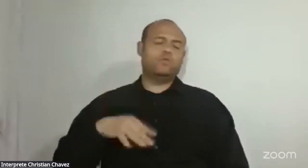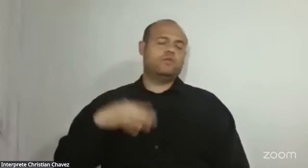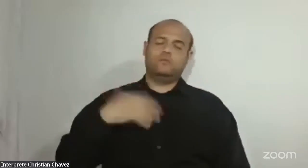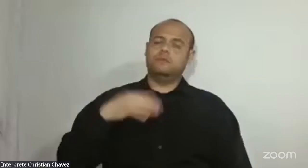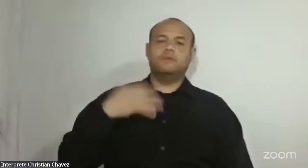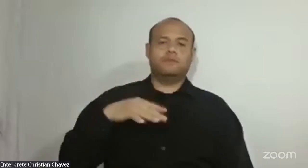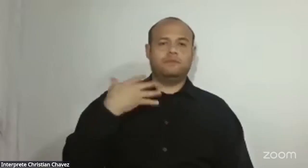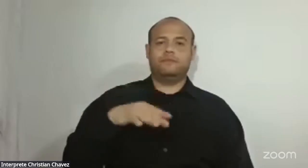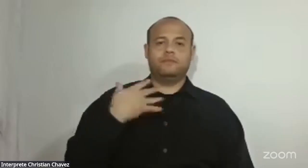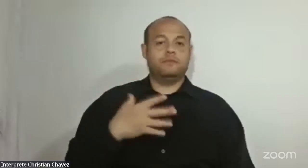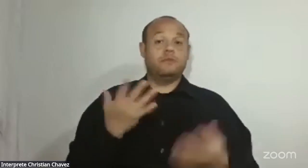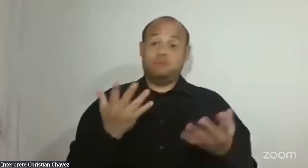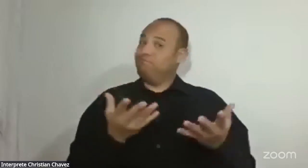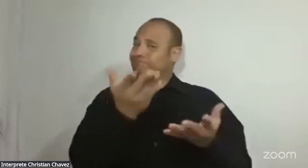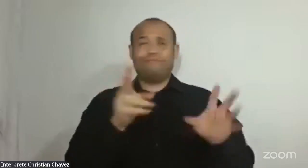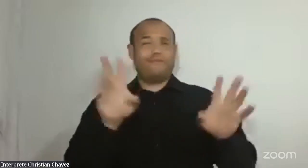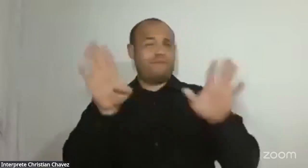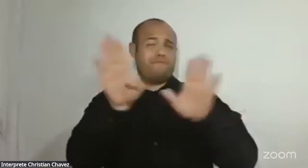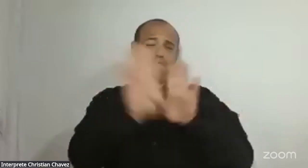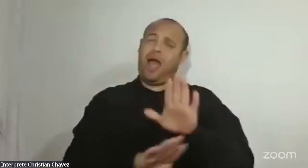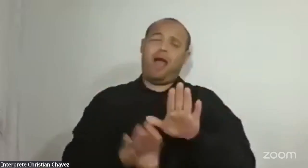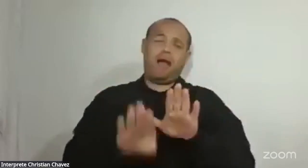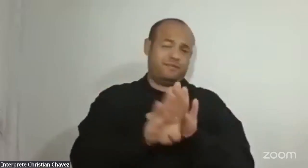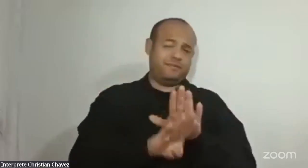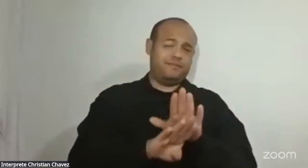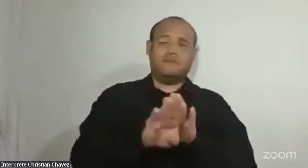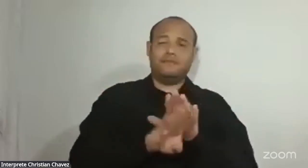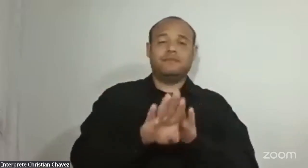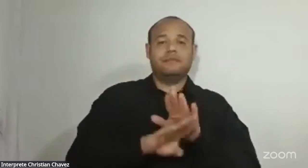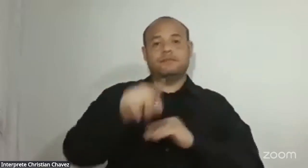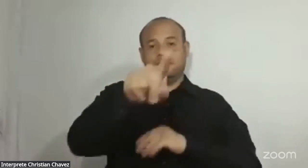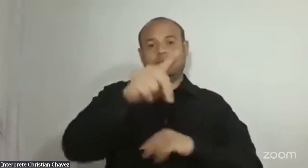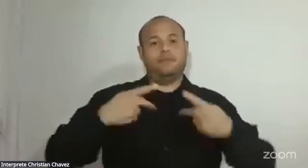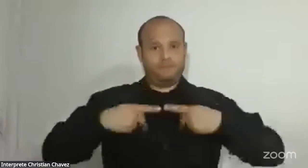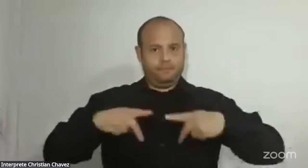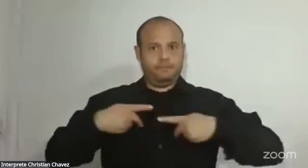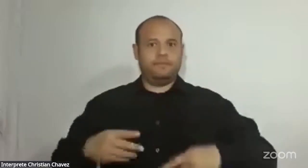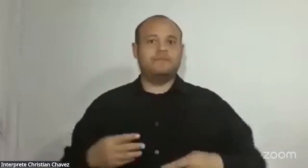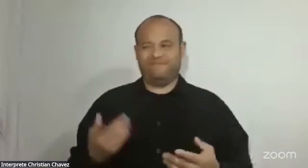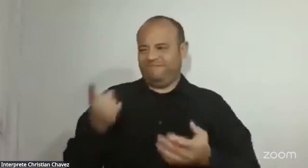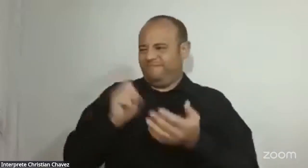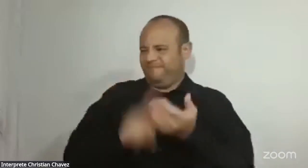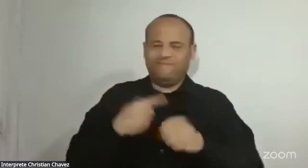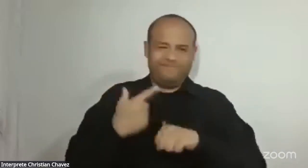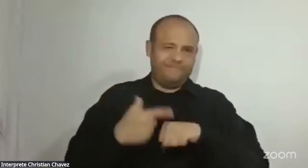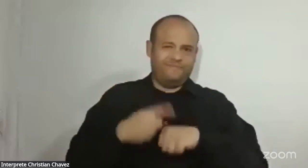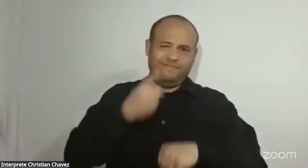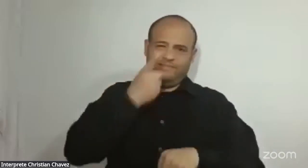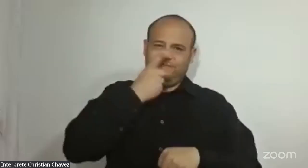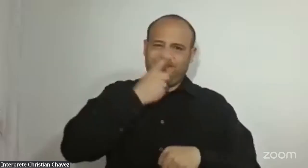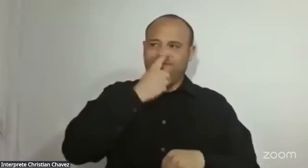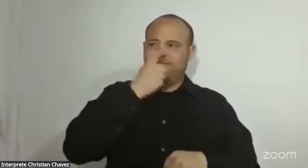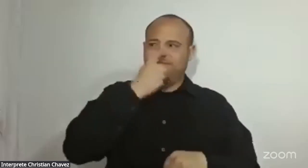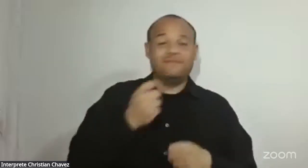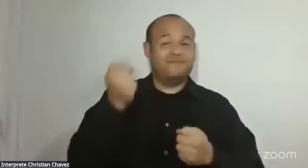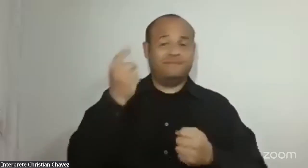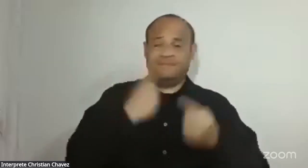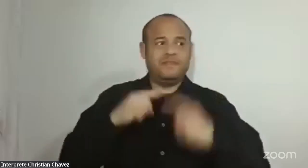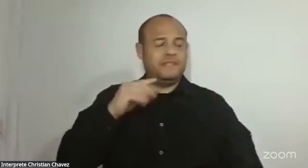básica porque pues efectivamente las personas que viven con diabetes son muy diversas, ¿no? En cuanto a los